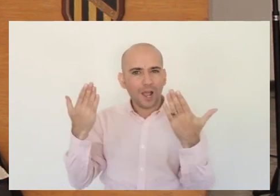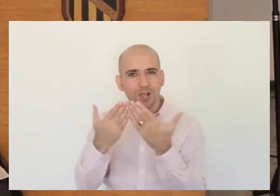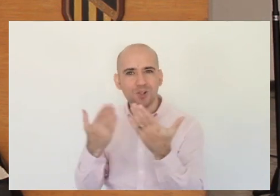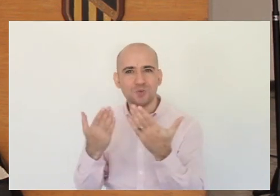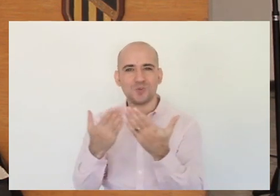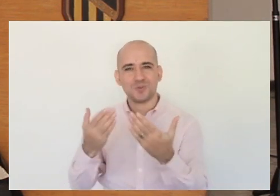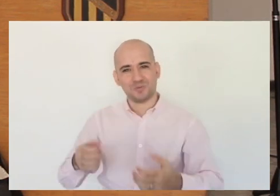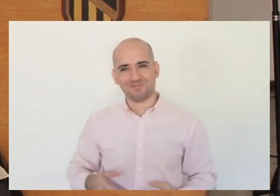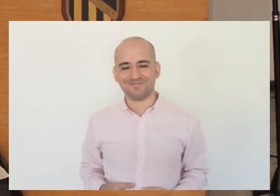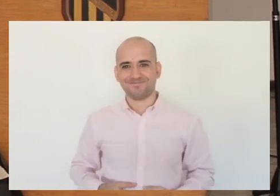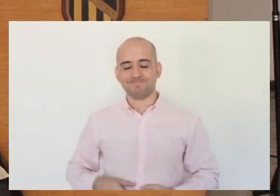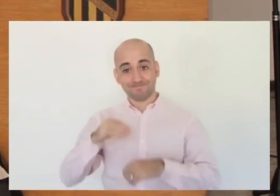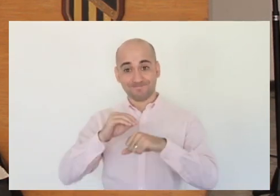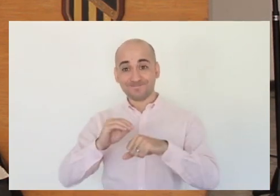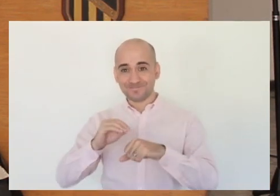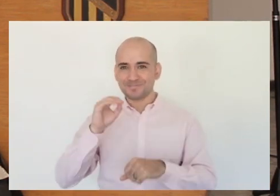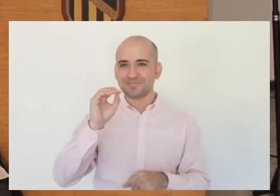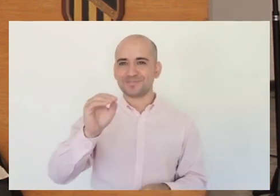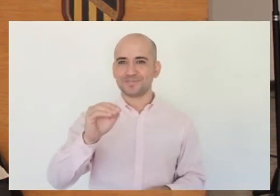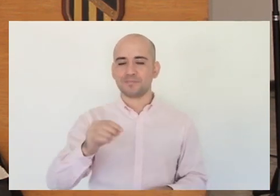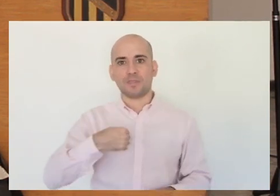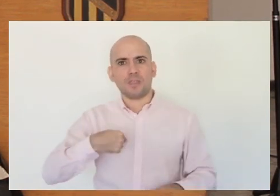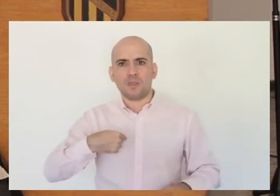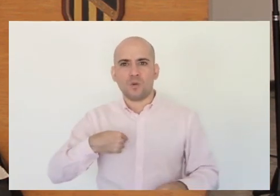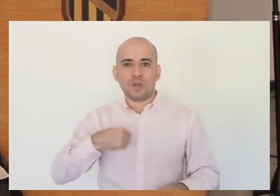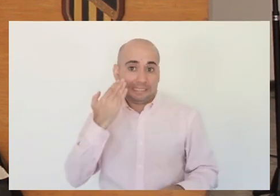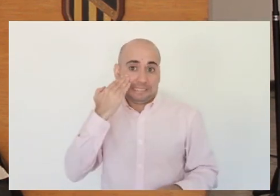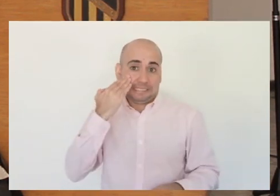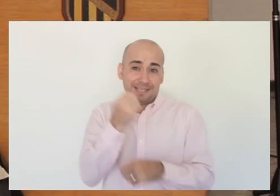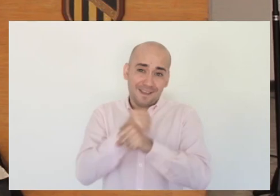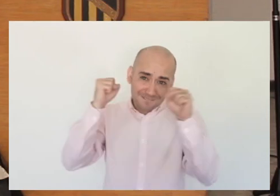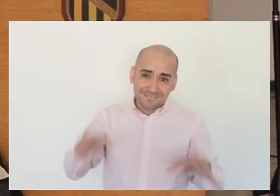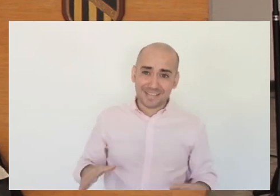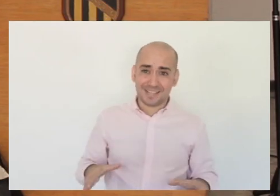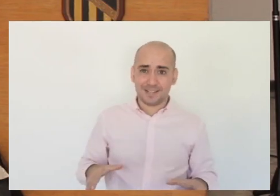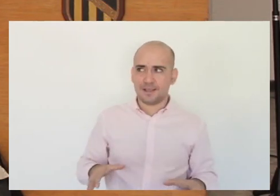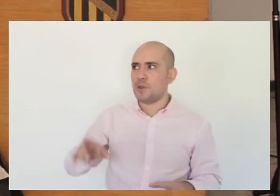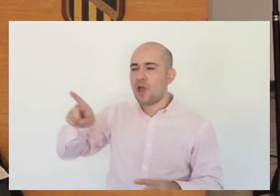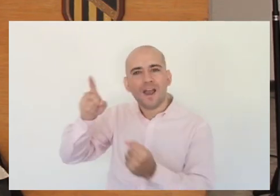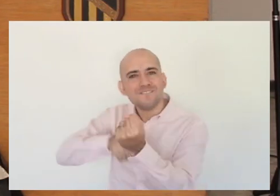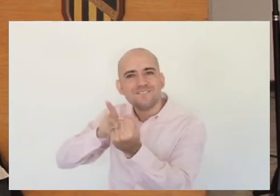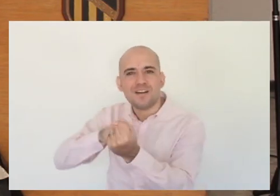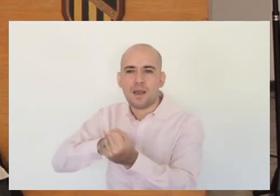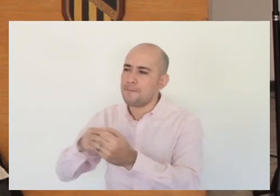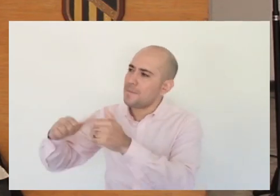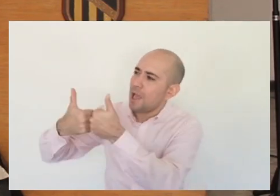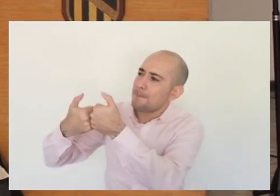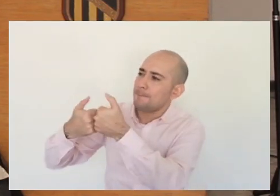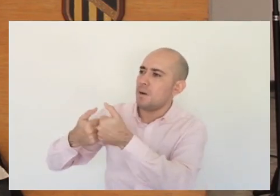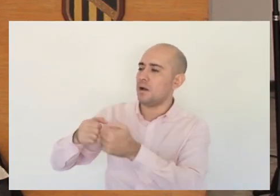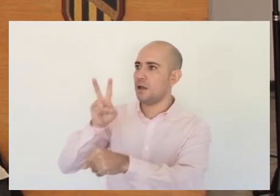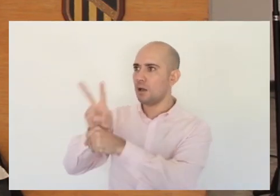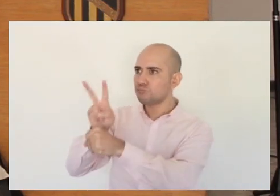Les cuento que personalmente también estuve a punto de bajar los brazos, pero gracias al apoyo de mi familia, pareja y amigos,